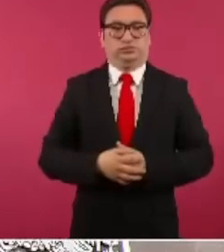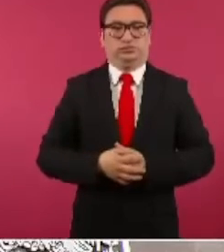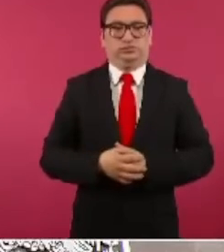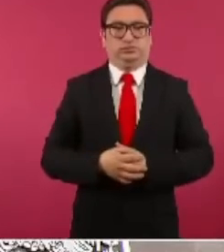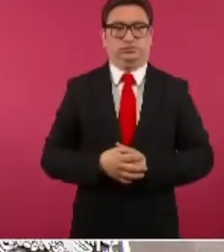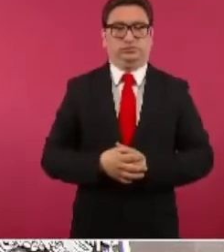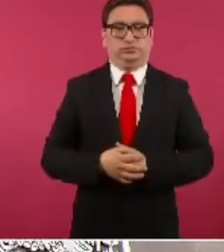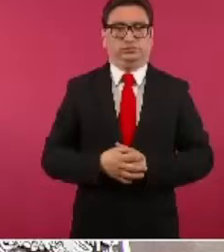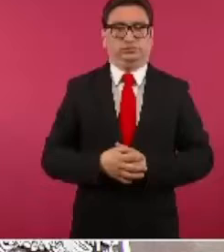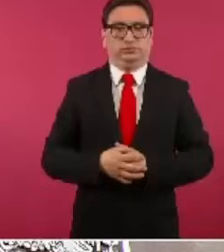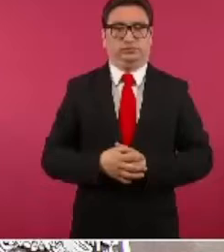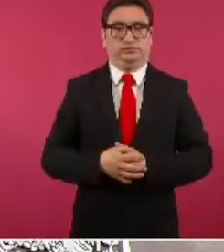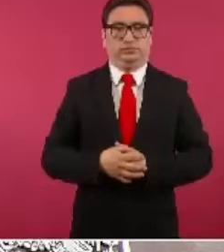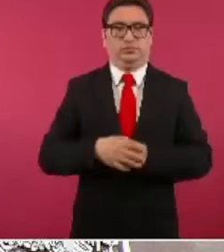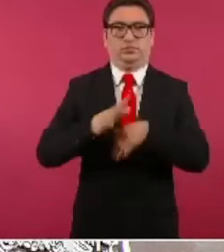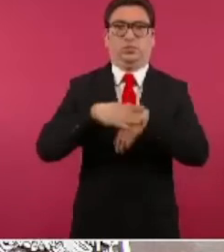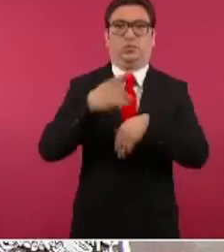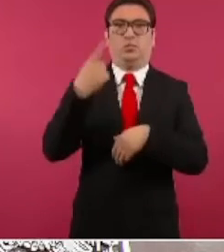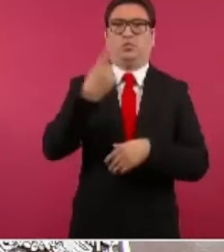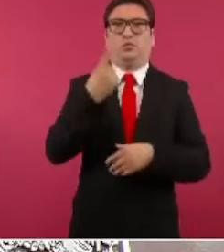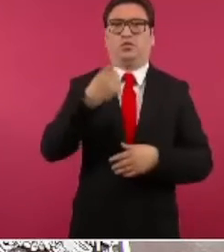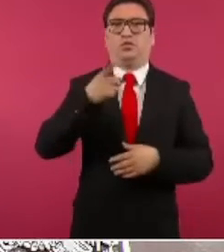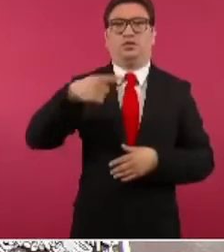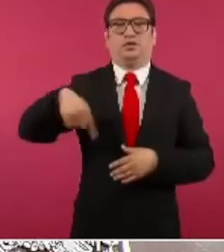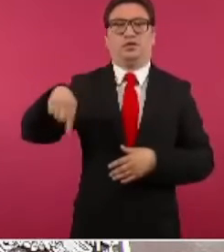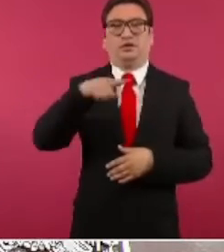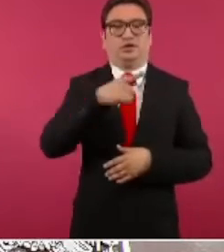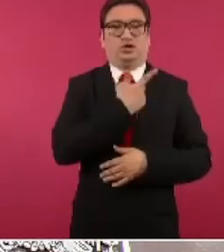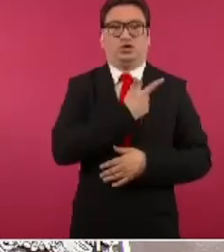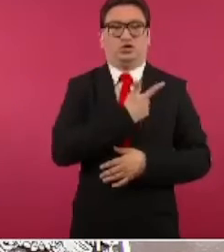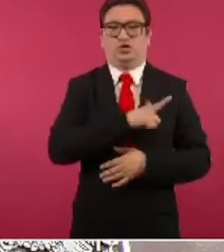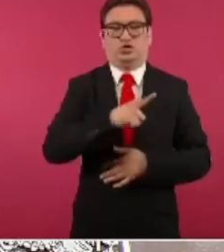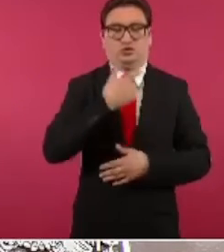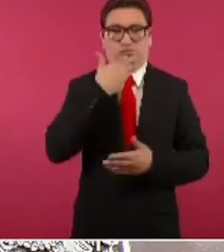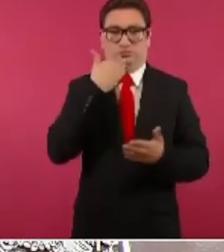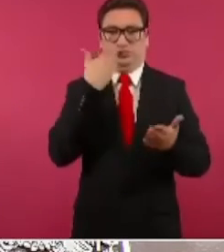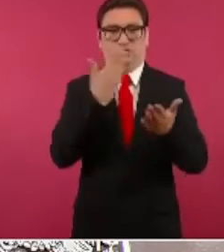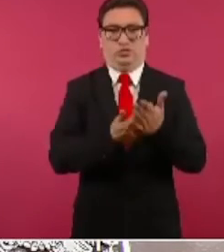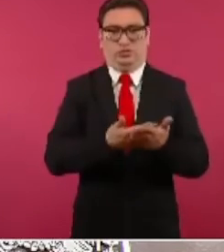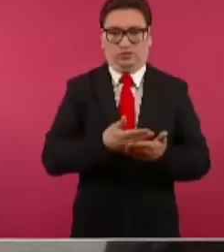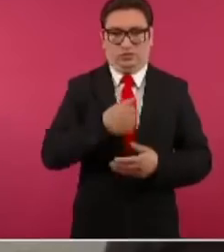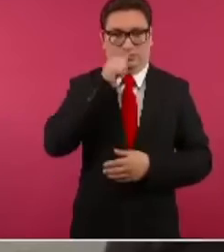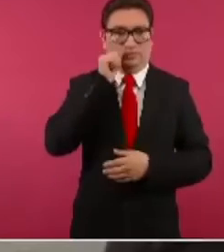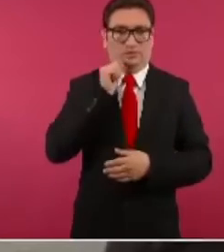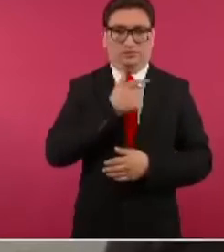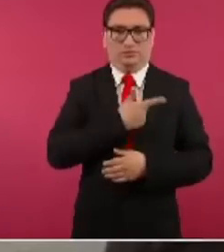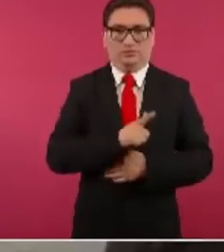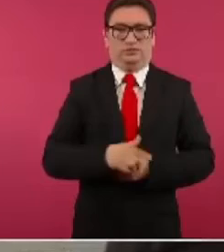porque les molesta Juárez,